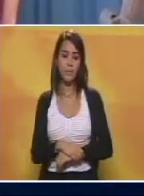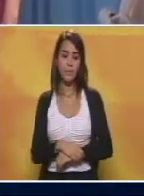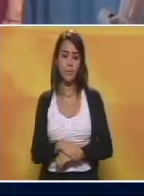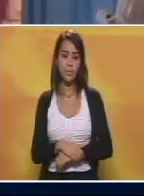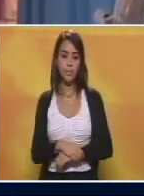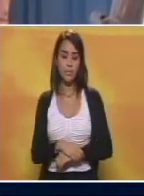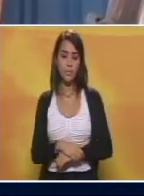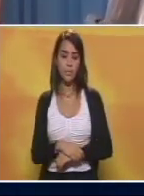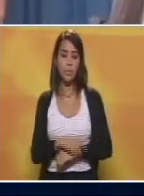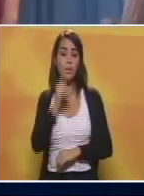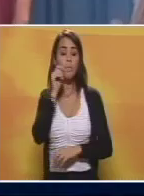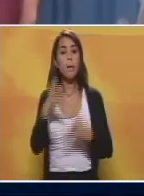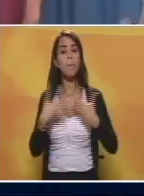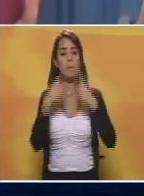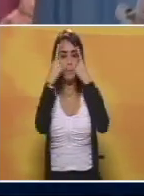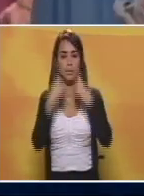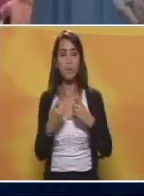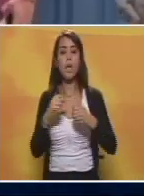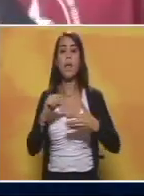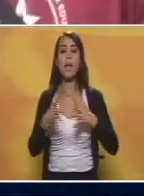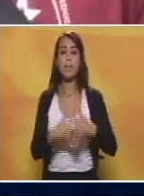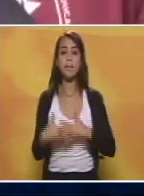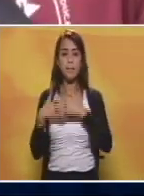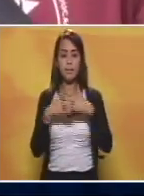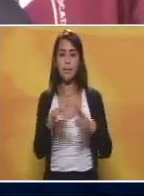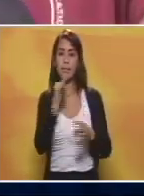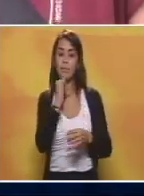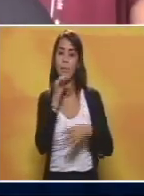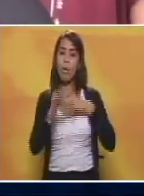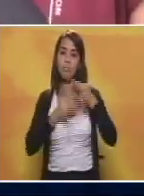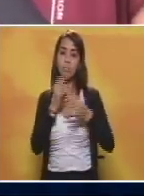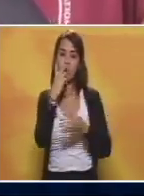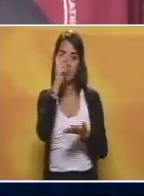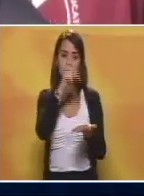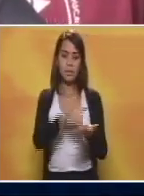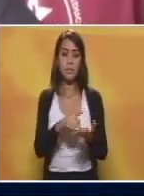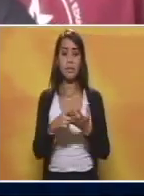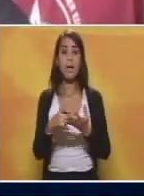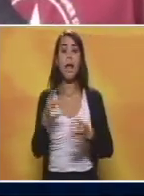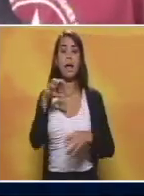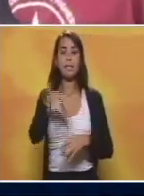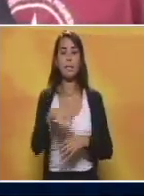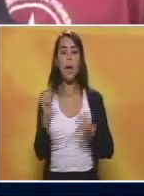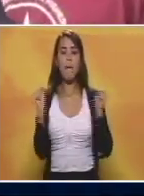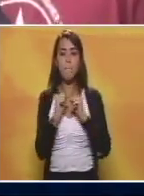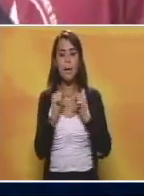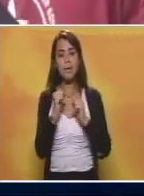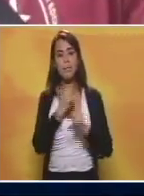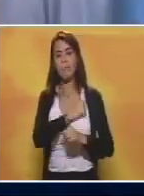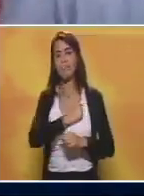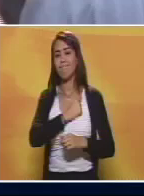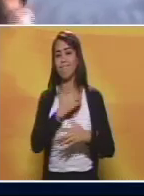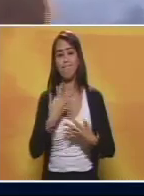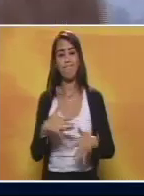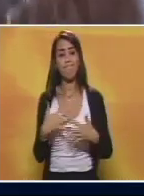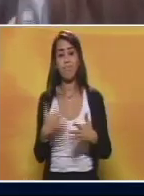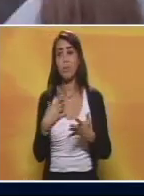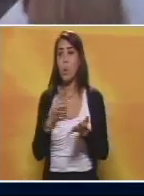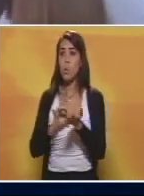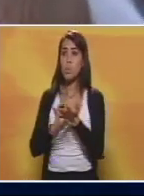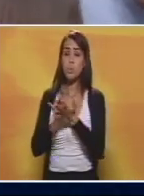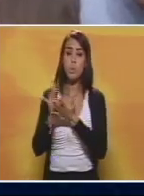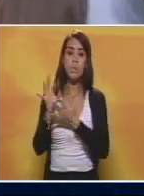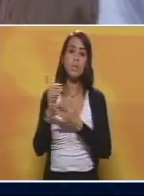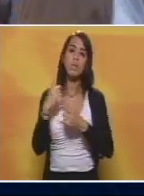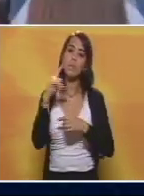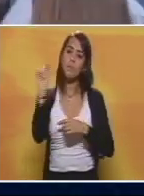el diplomático norteamericano de estas declaraciones durante una visita que realizaba el estado mérida y expresó su pesar por tener que abandonar el